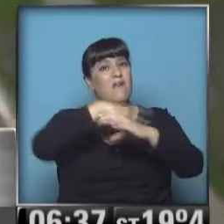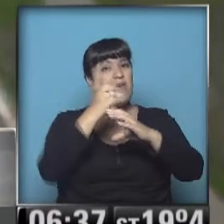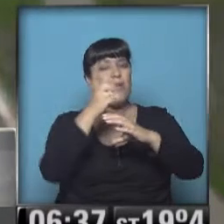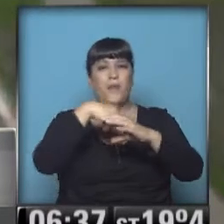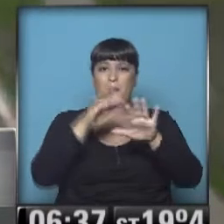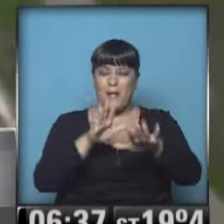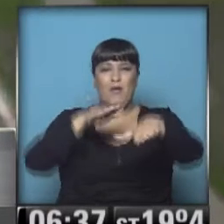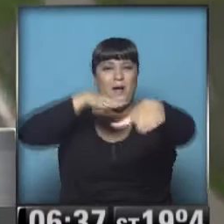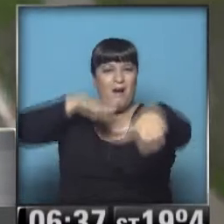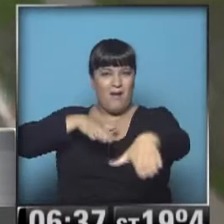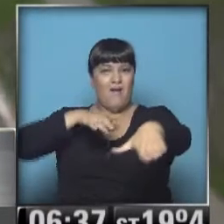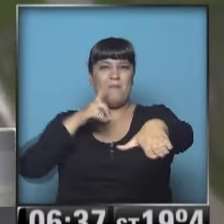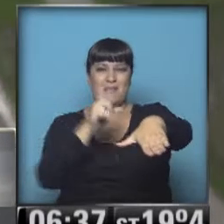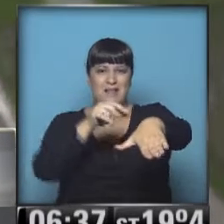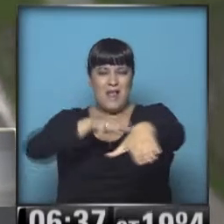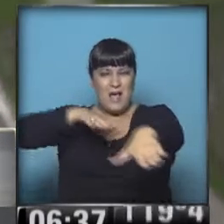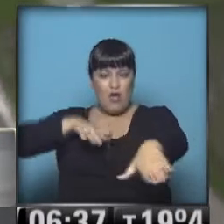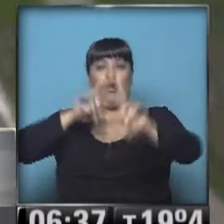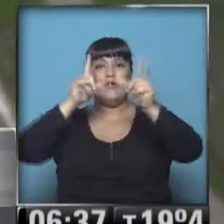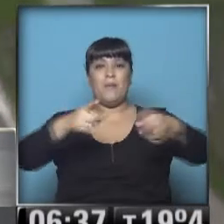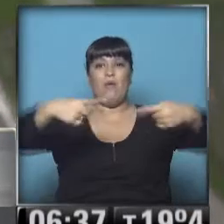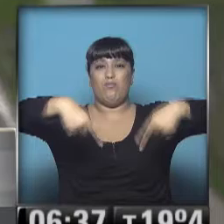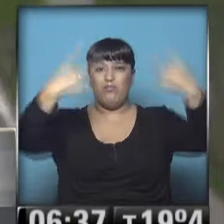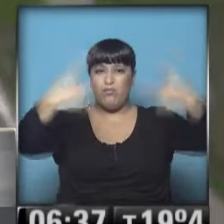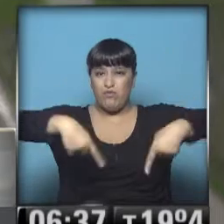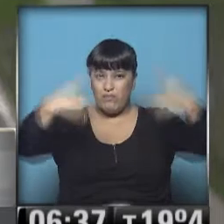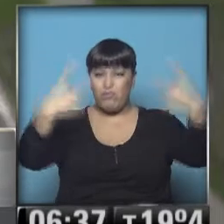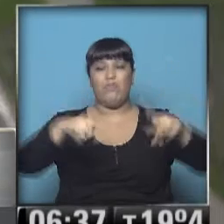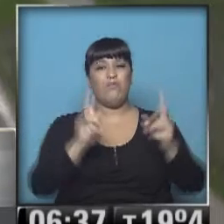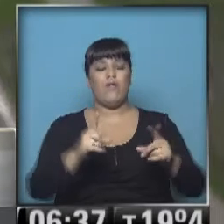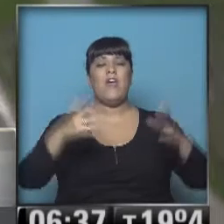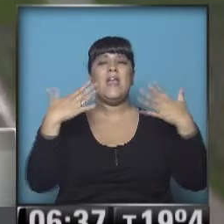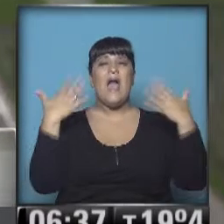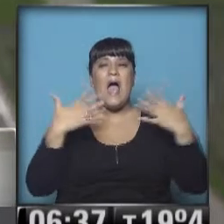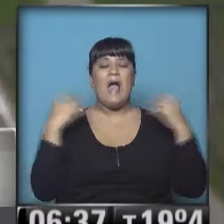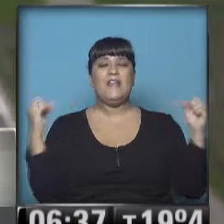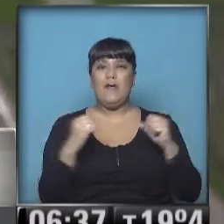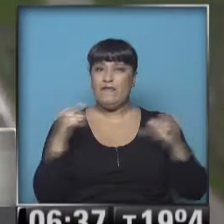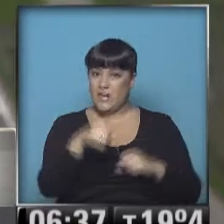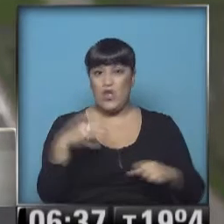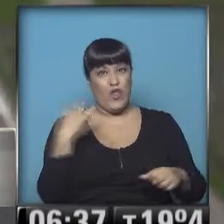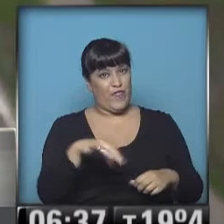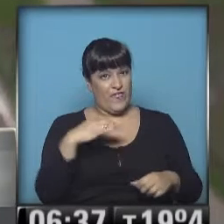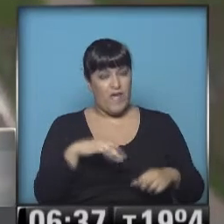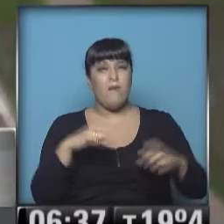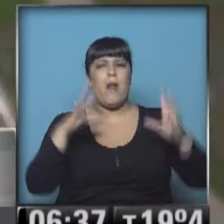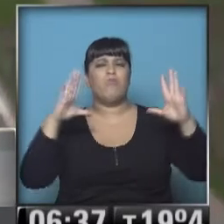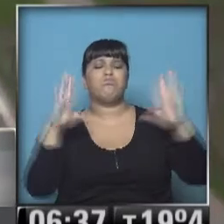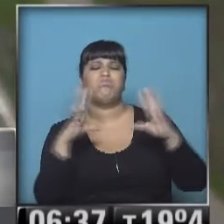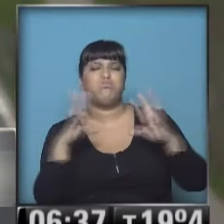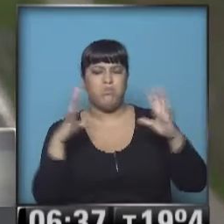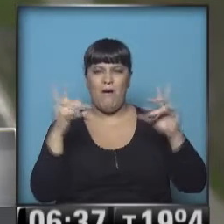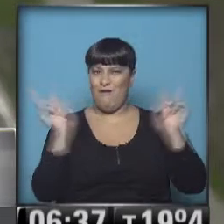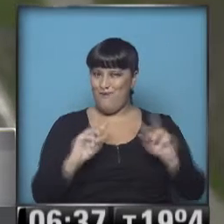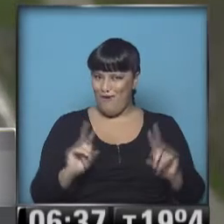la distancia entre vehículos. Mantengan el parabrisas limpio con aire frío, accionando el aire acondicionado, es la única manera de poder